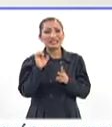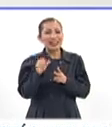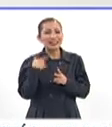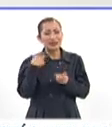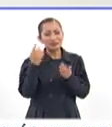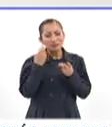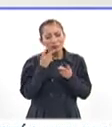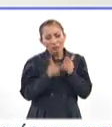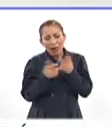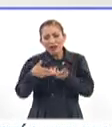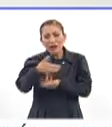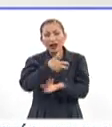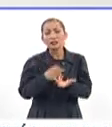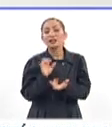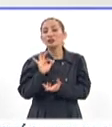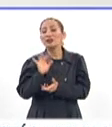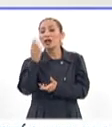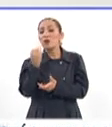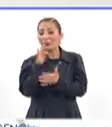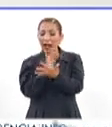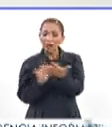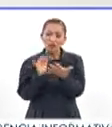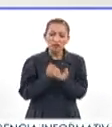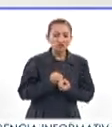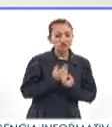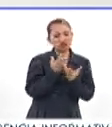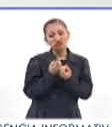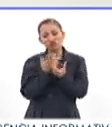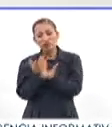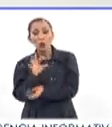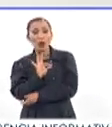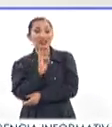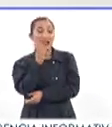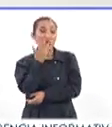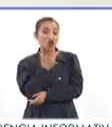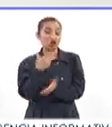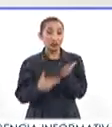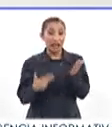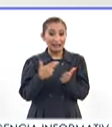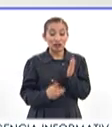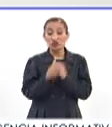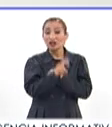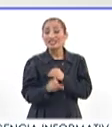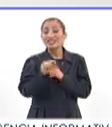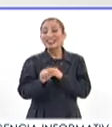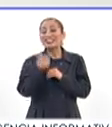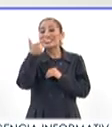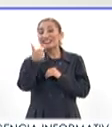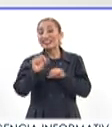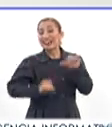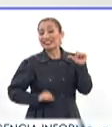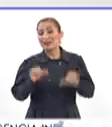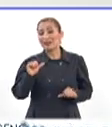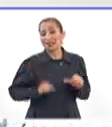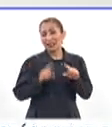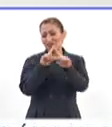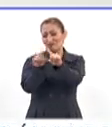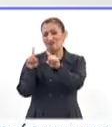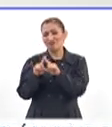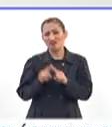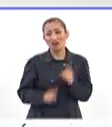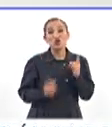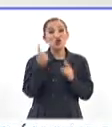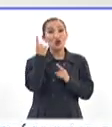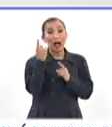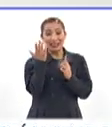160 charlas, 59 lecturas y recitales, 48 talleres, 277 actividades varias. Y